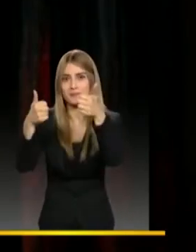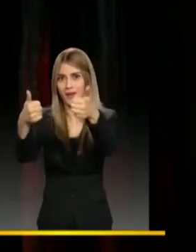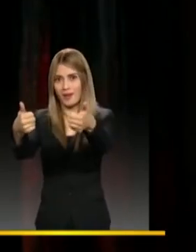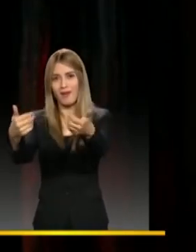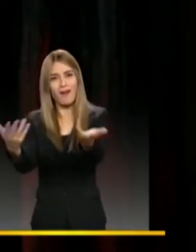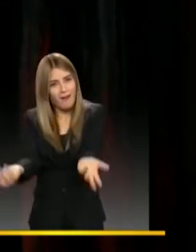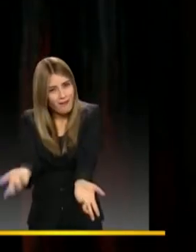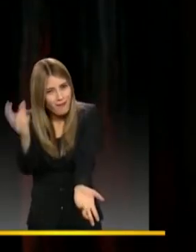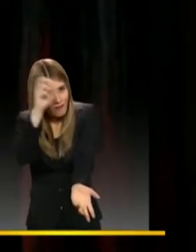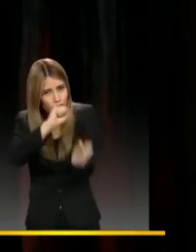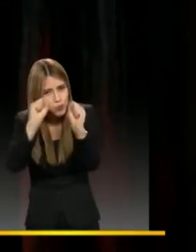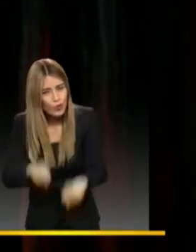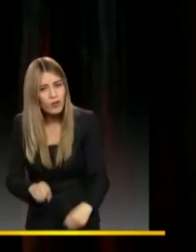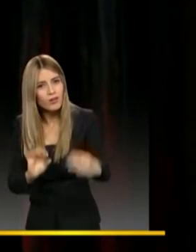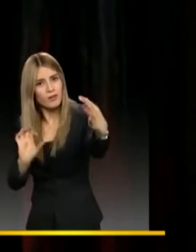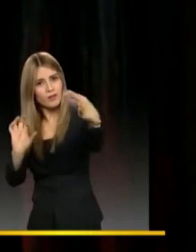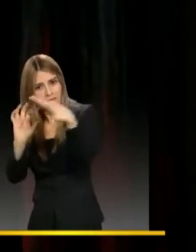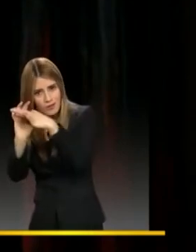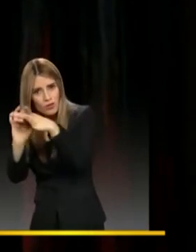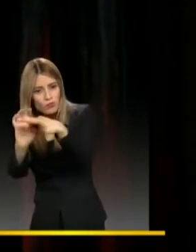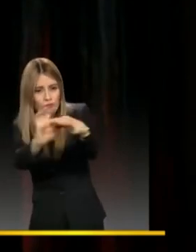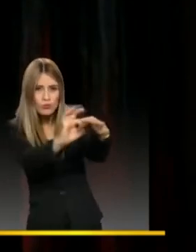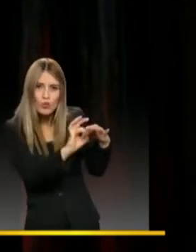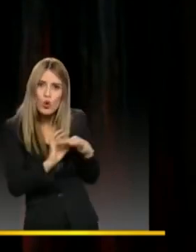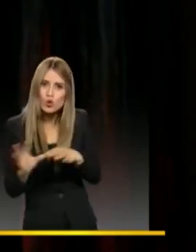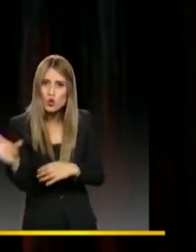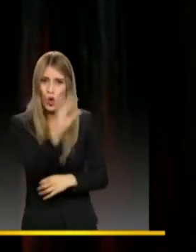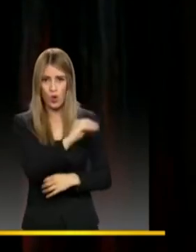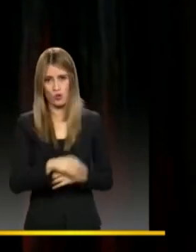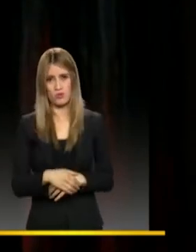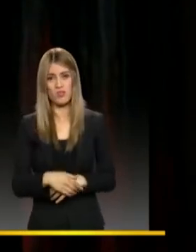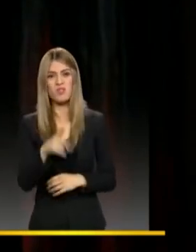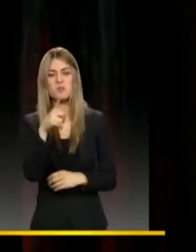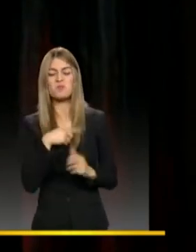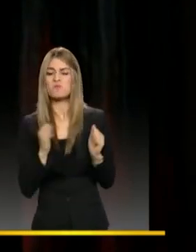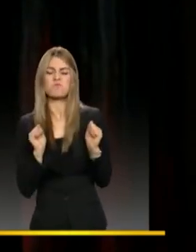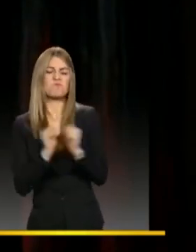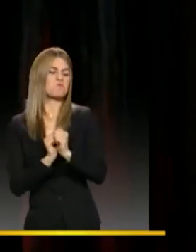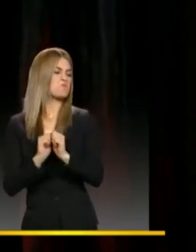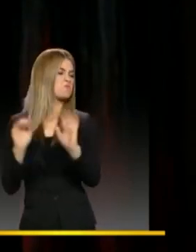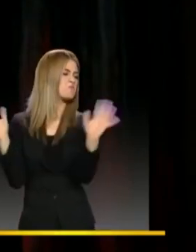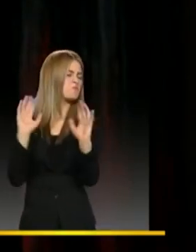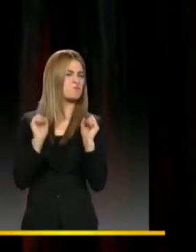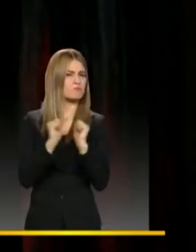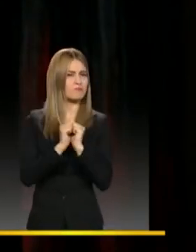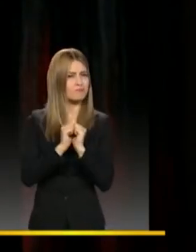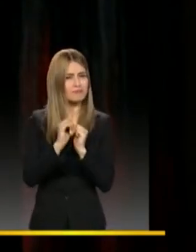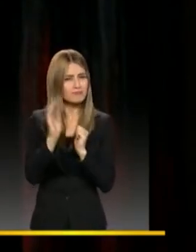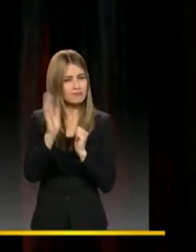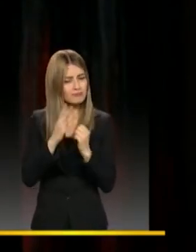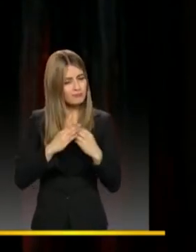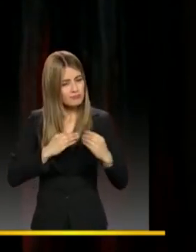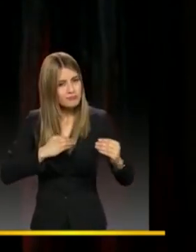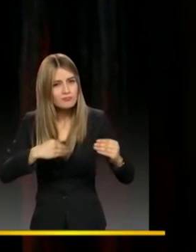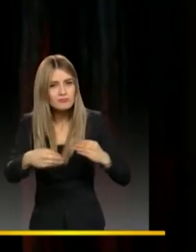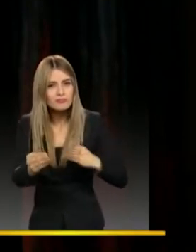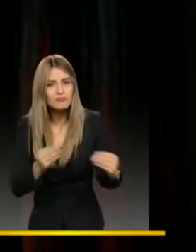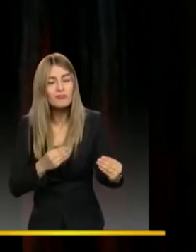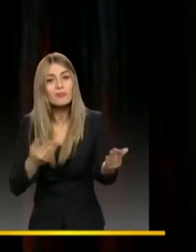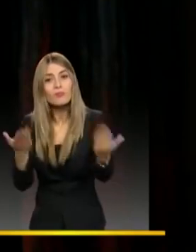Si desarmamos nuestros espíritus y trabajamos con sentido de patria, podremos